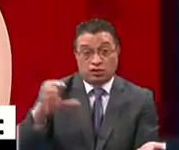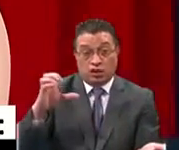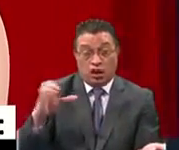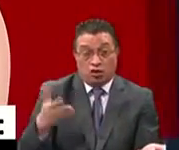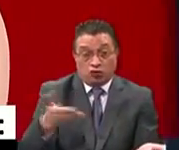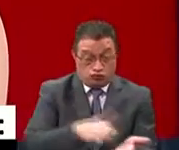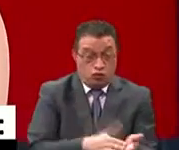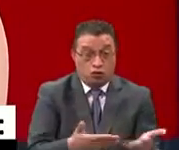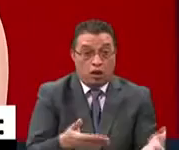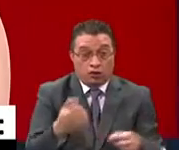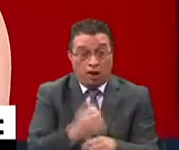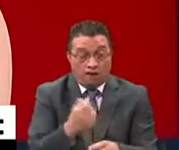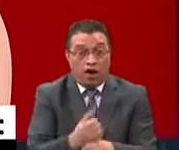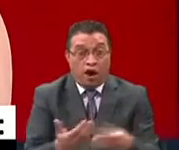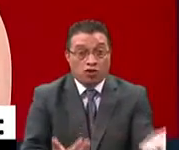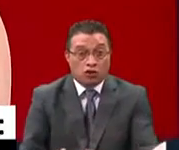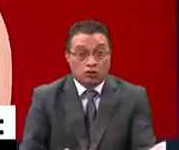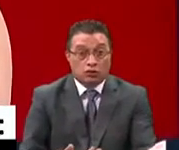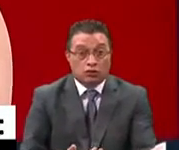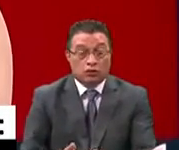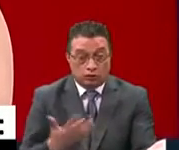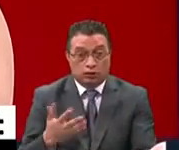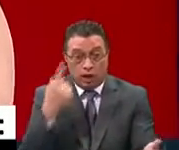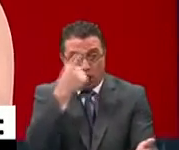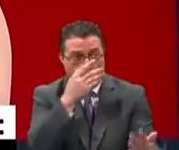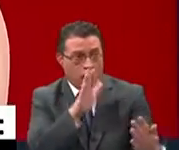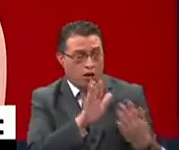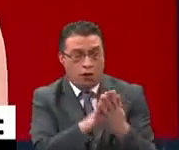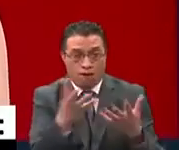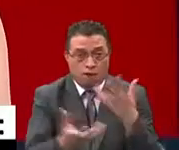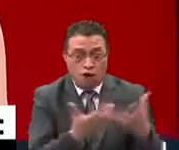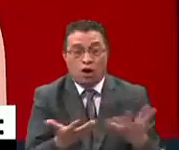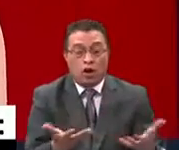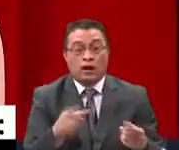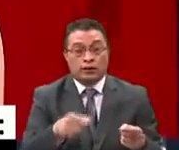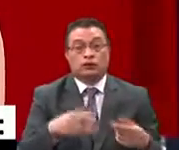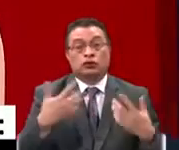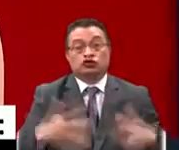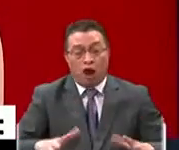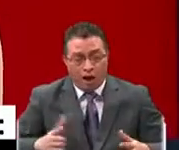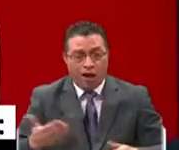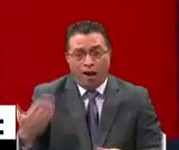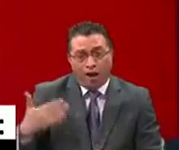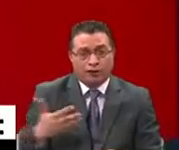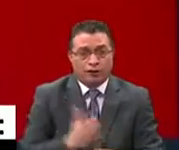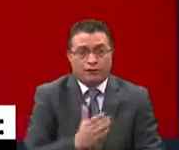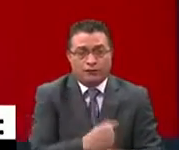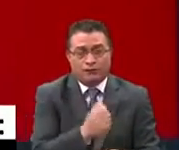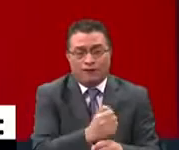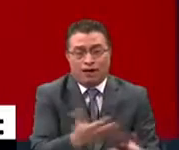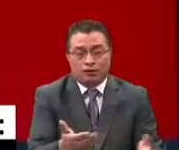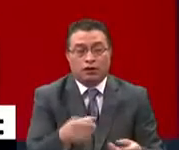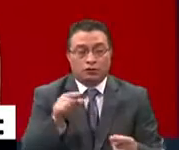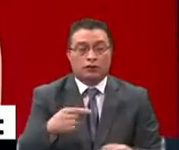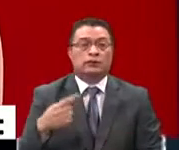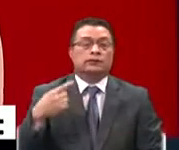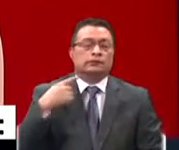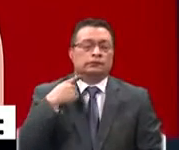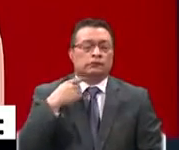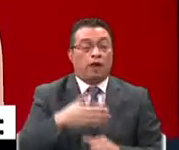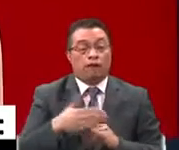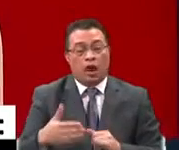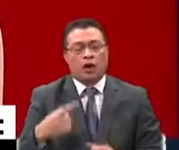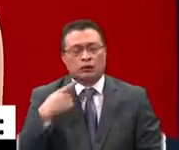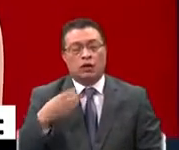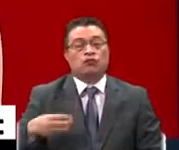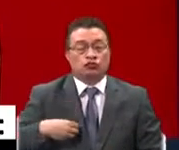Estaban ahí, estaban en el territorio enfrentando el fuego, cara a cara. Y eso es porque los protocolos estaban activados. Con este terrible desenlace, por cierto que